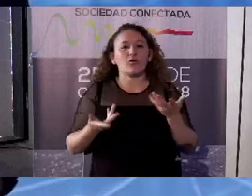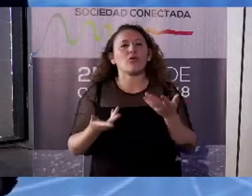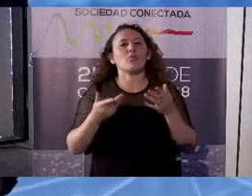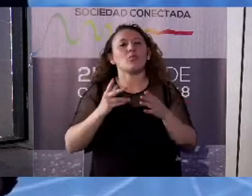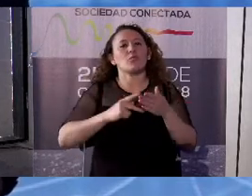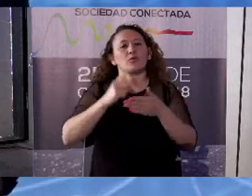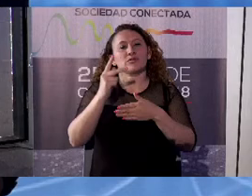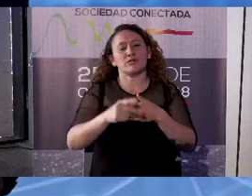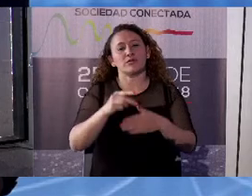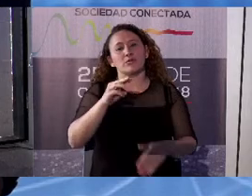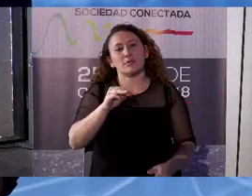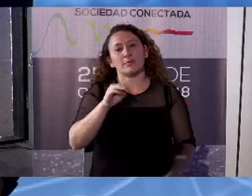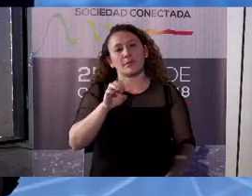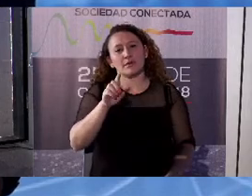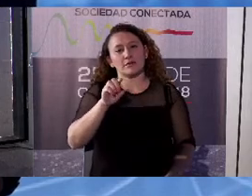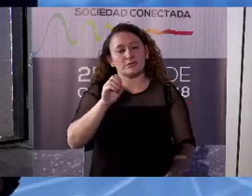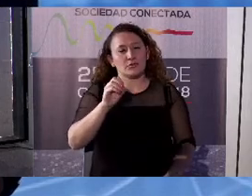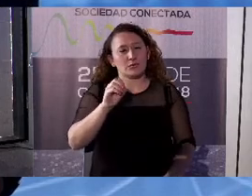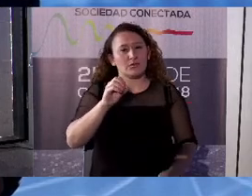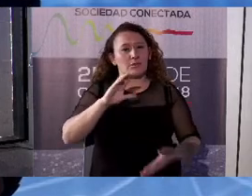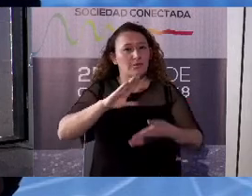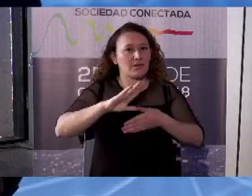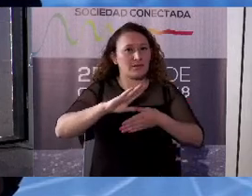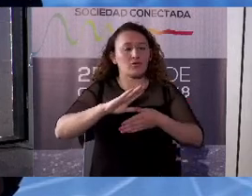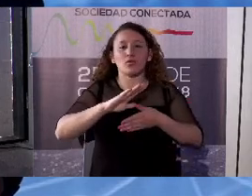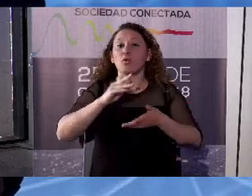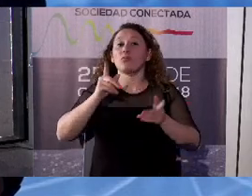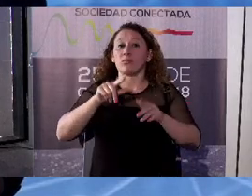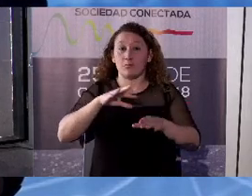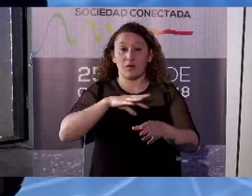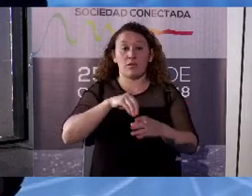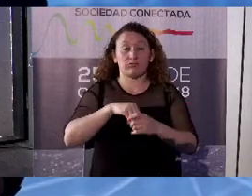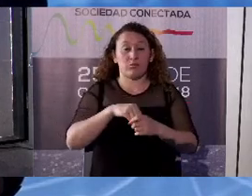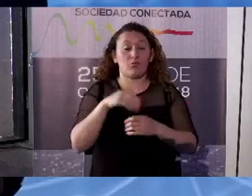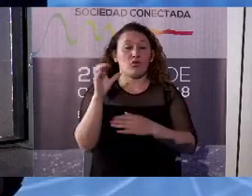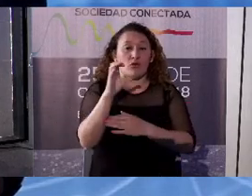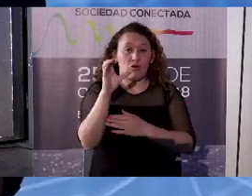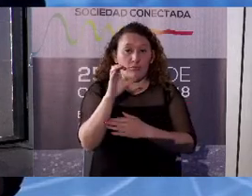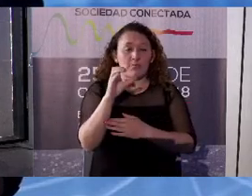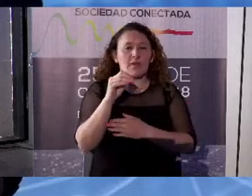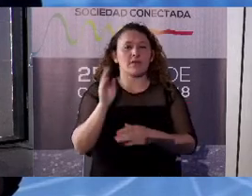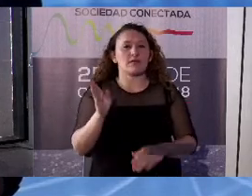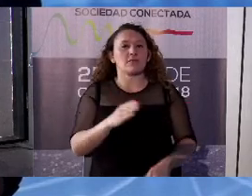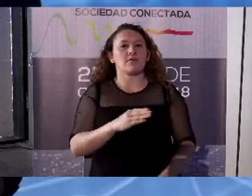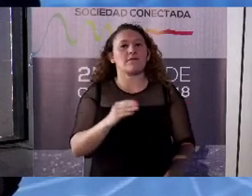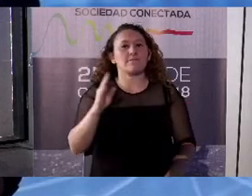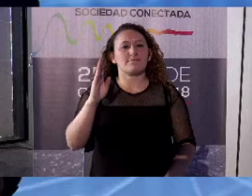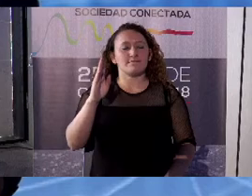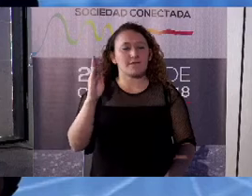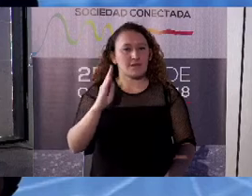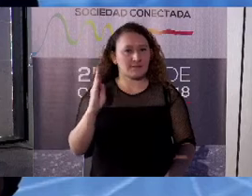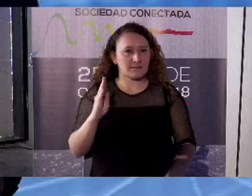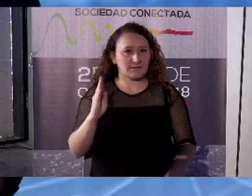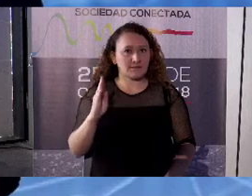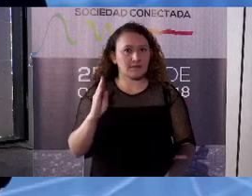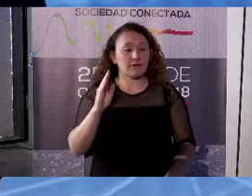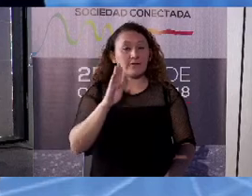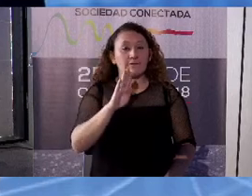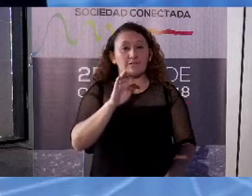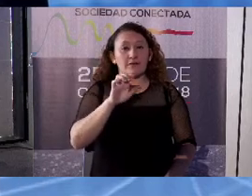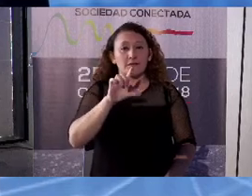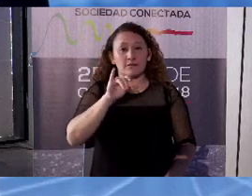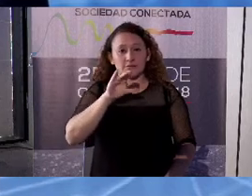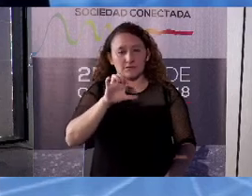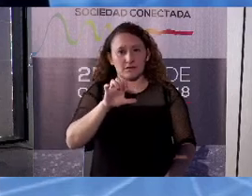que También incluye a Colombia y eh a velice nosotros e estamos muy conscientes